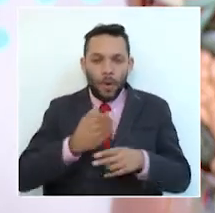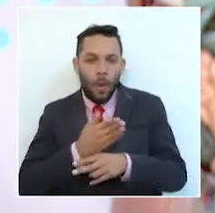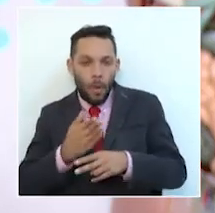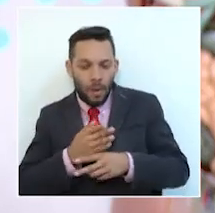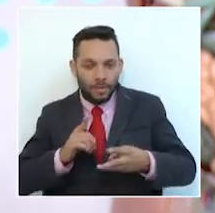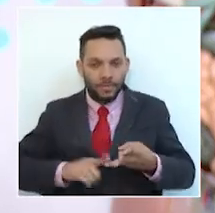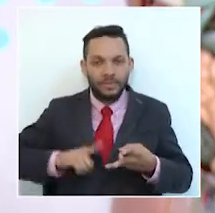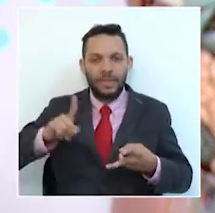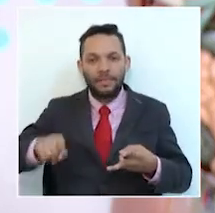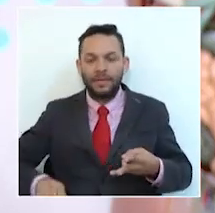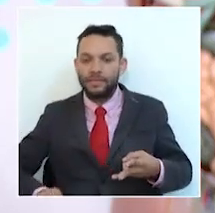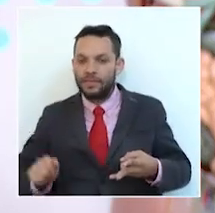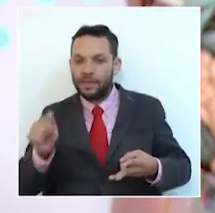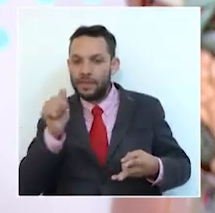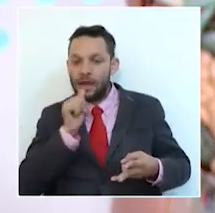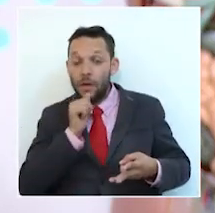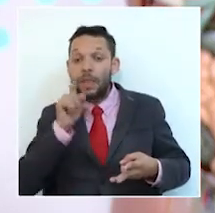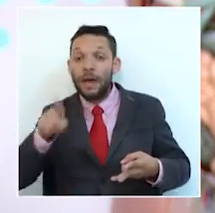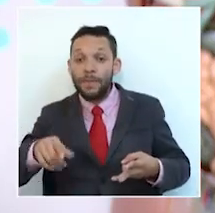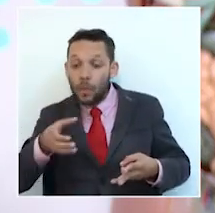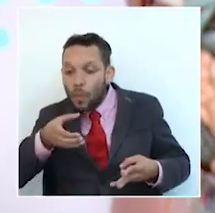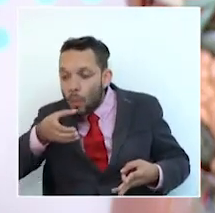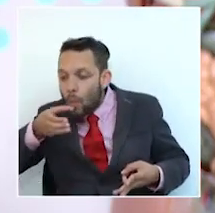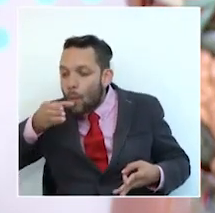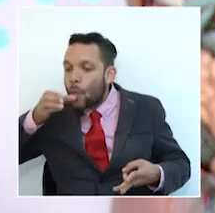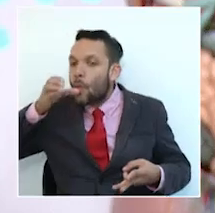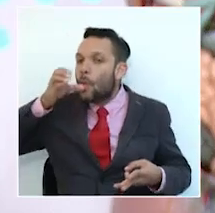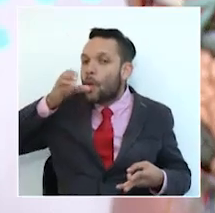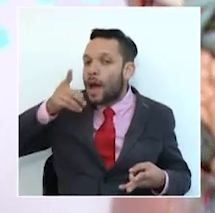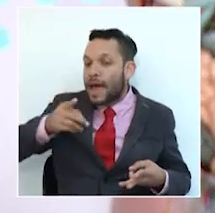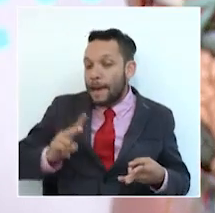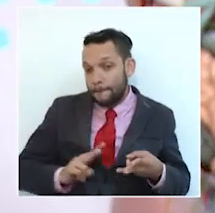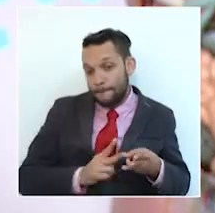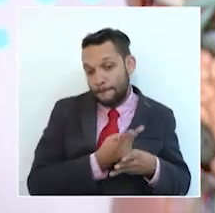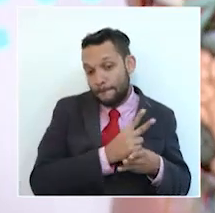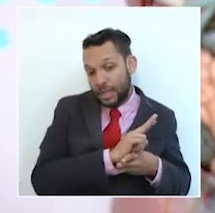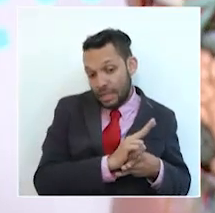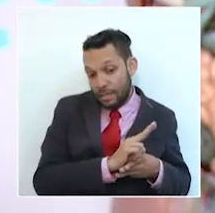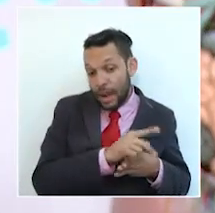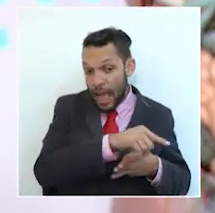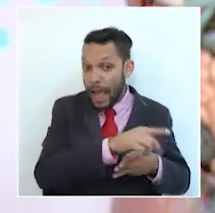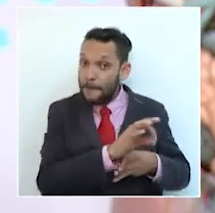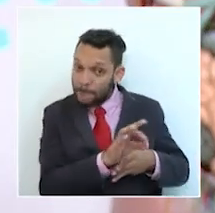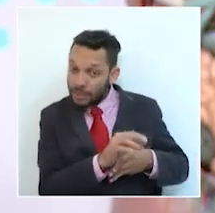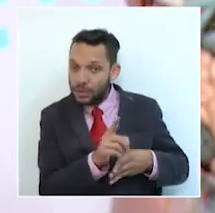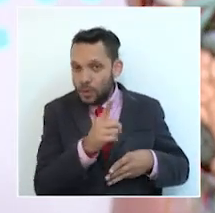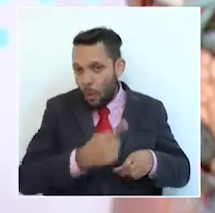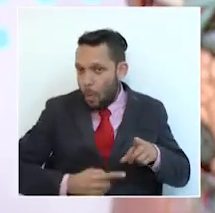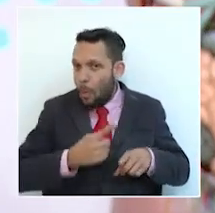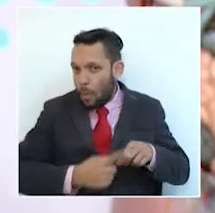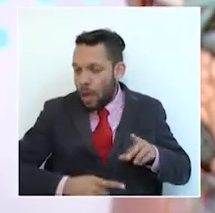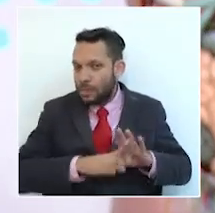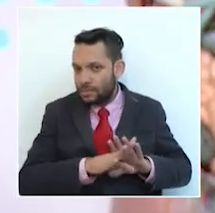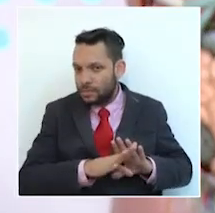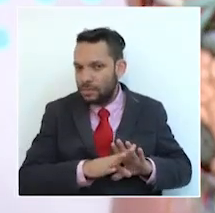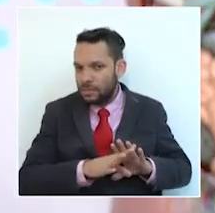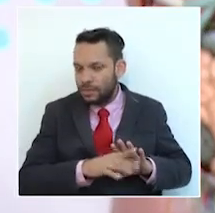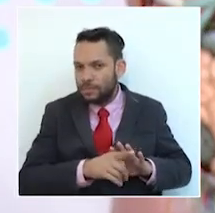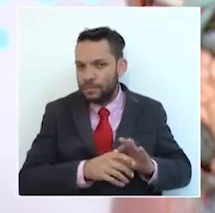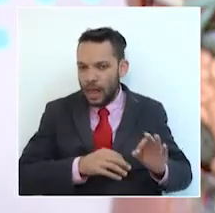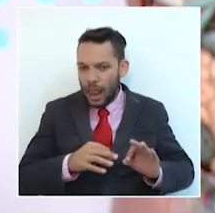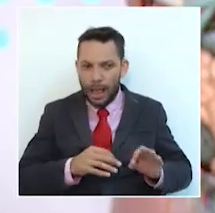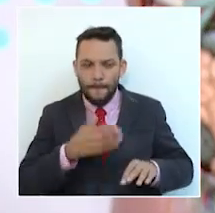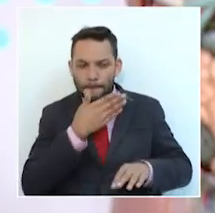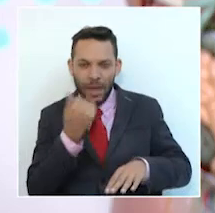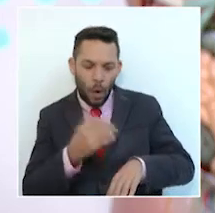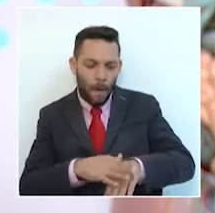tomar las aguas vía oral quizás las aguas de villamaría no sean las más indicadas para esto son las indicadas para vía tópica